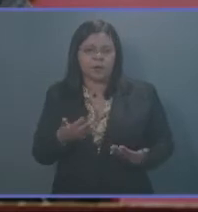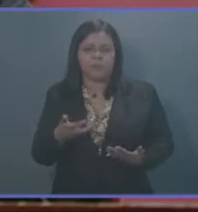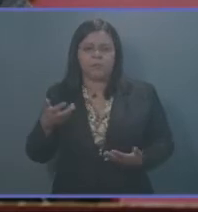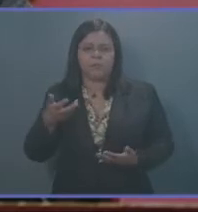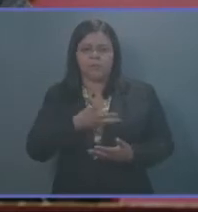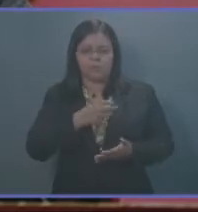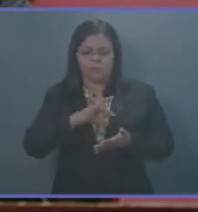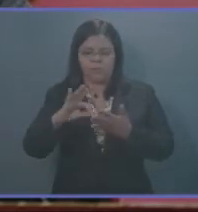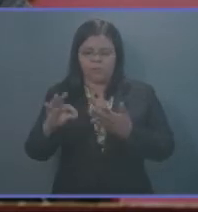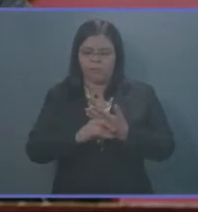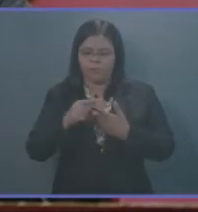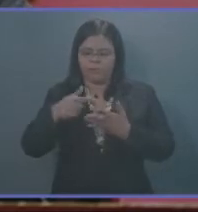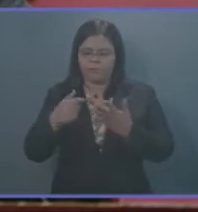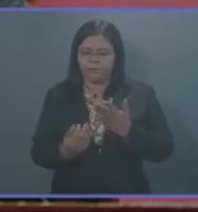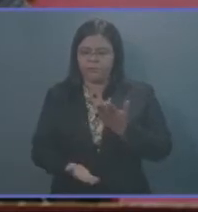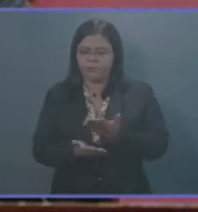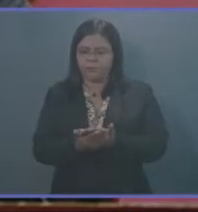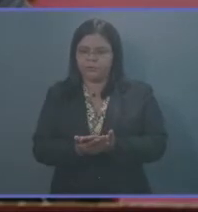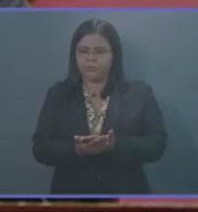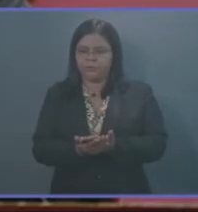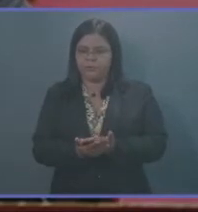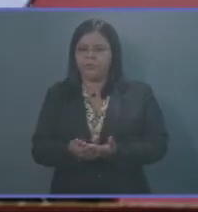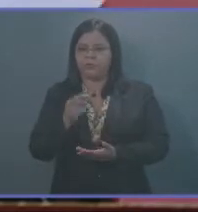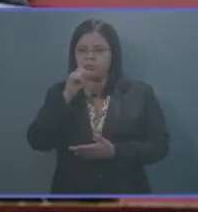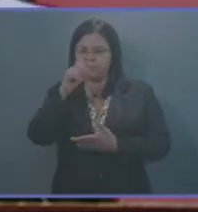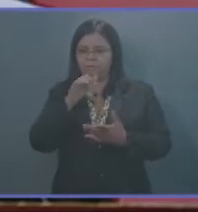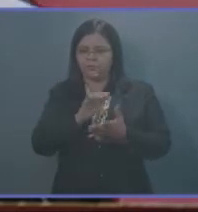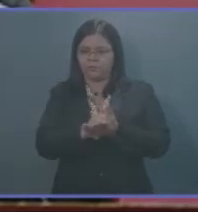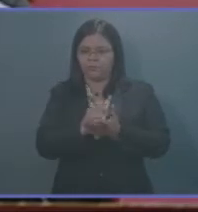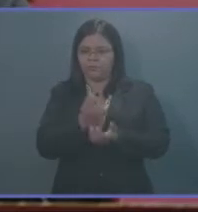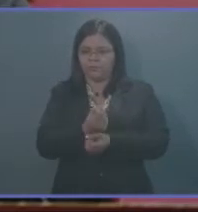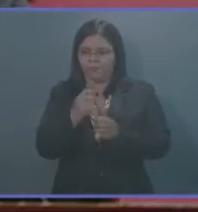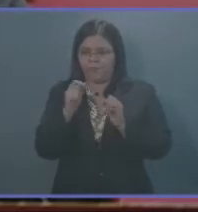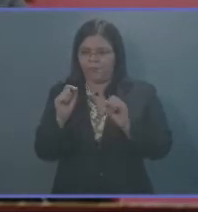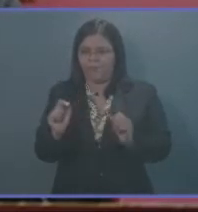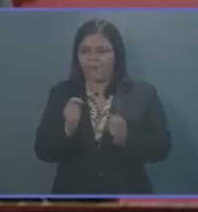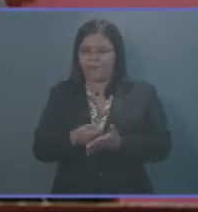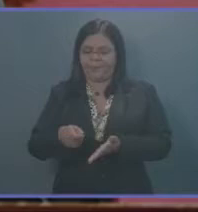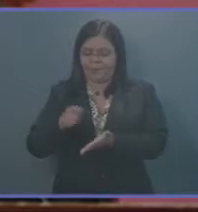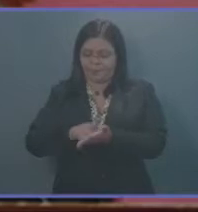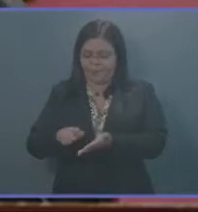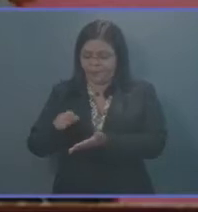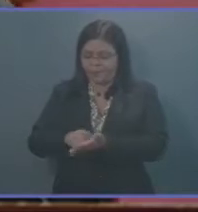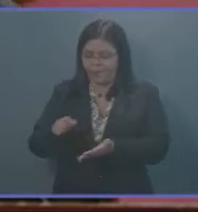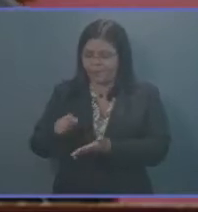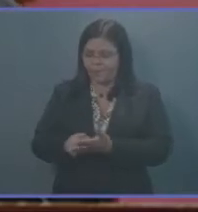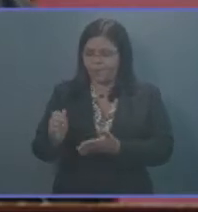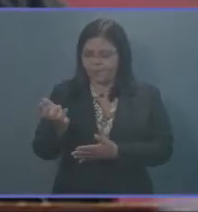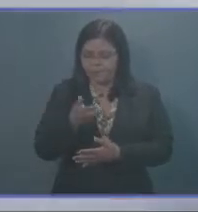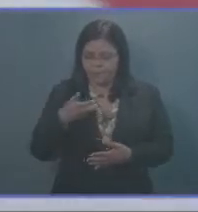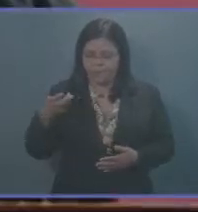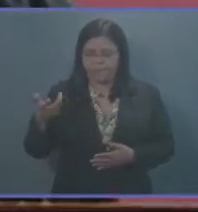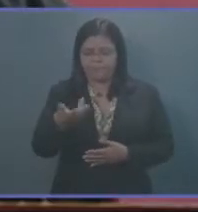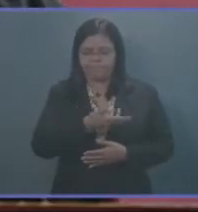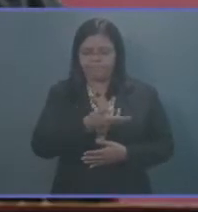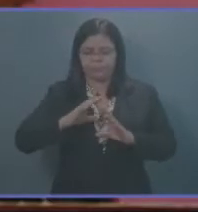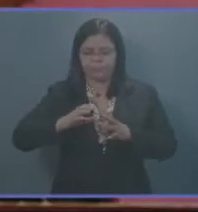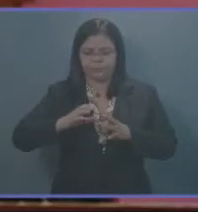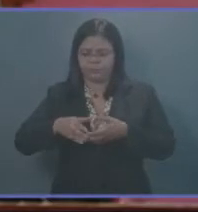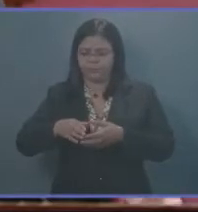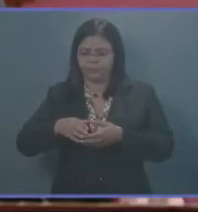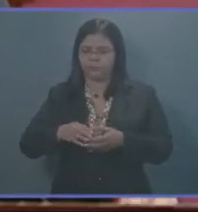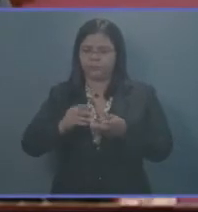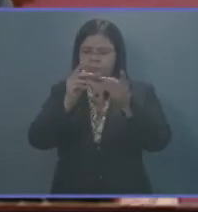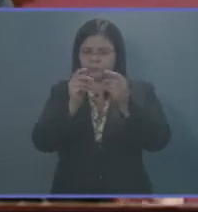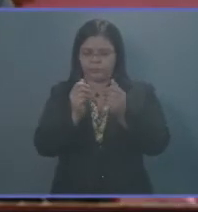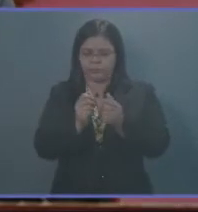adjunta el respectivo proyecto de decreto Dios, Unión, Libertad, firmado por la mayoría de los miembros de la Comisión de Hacienda y